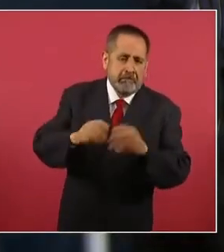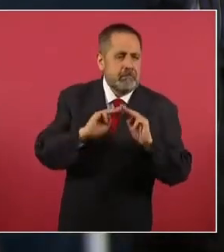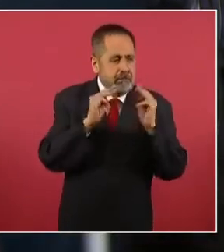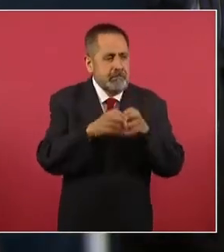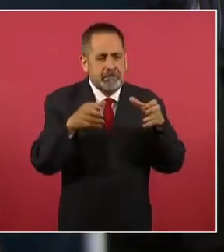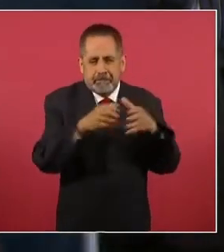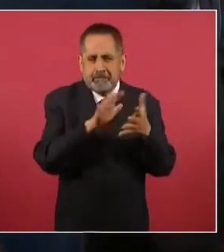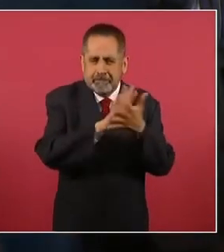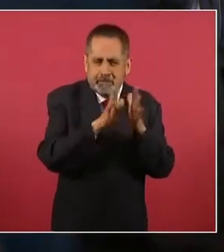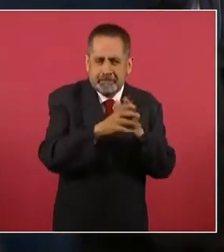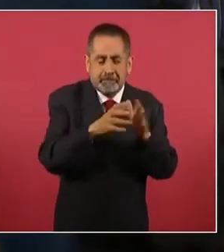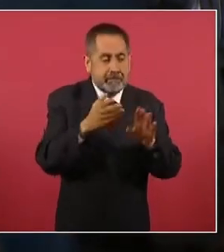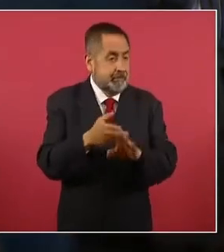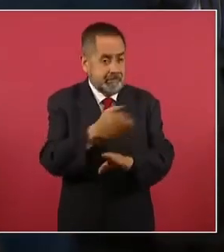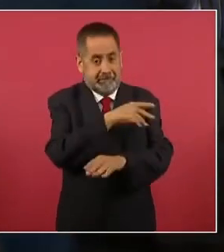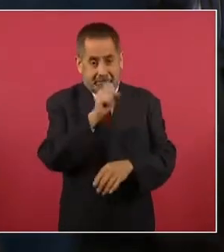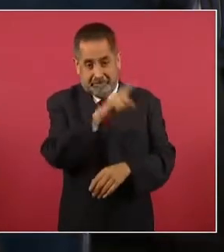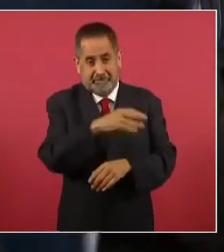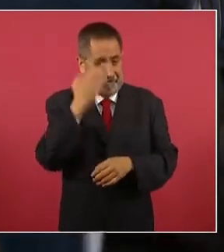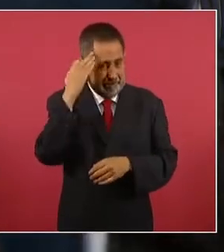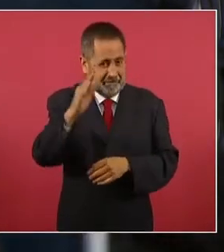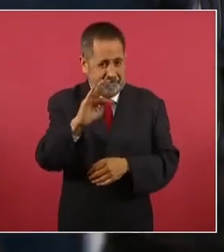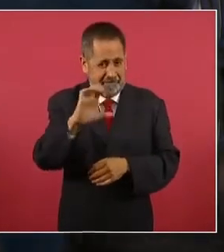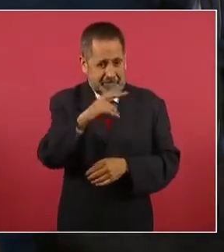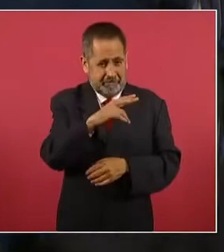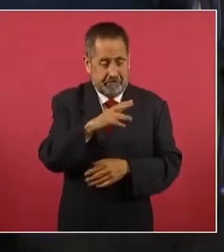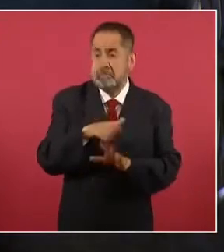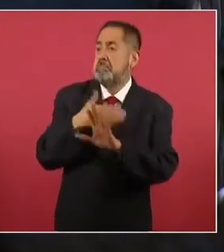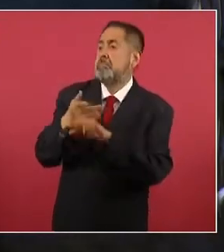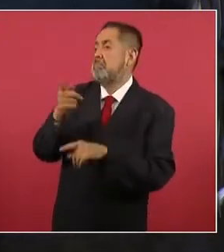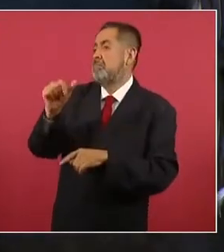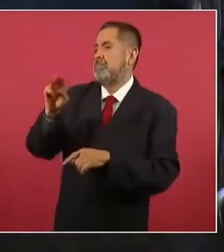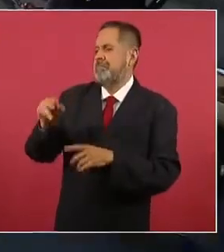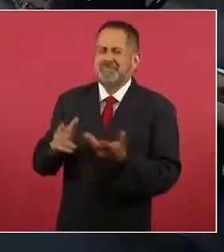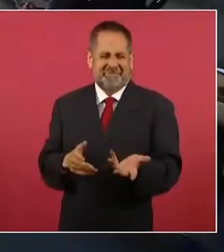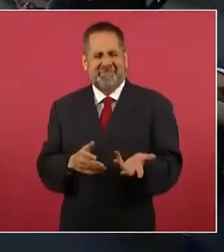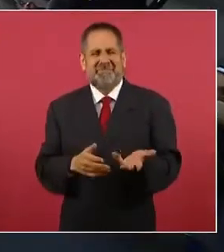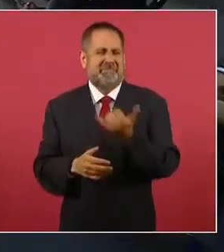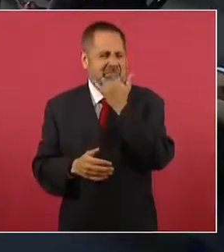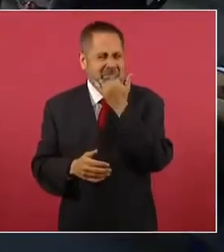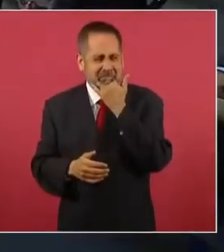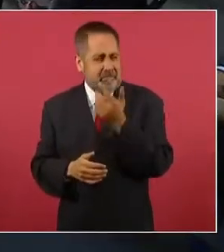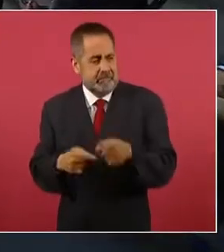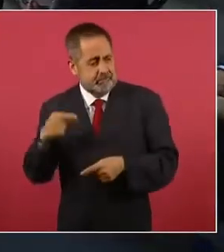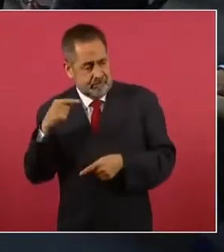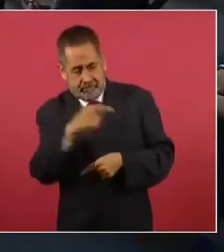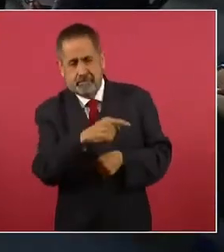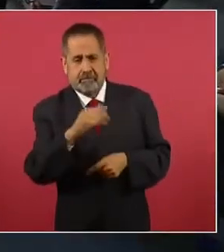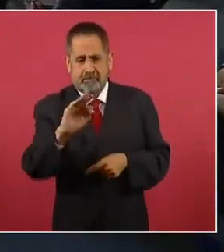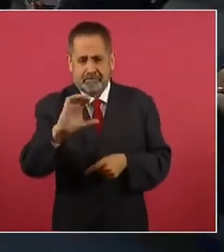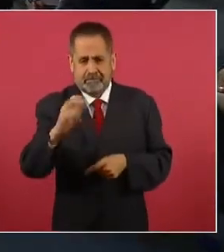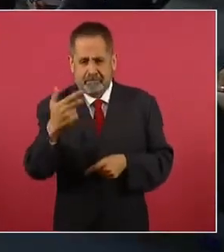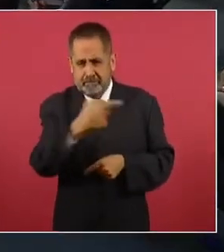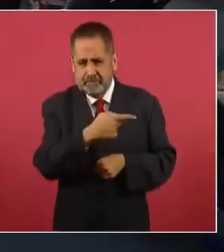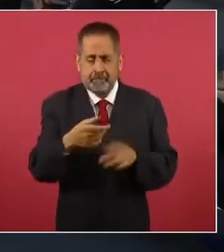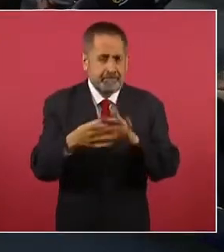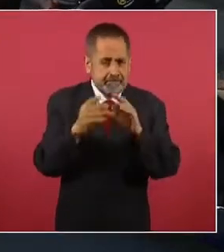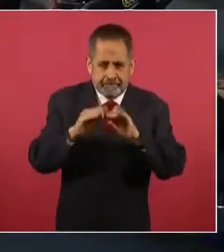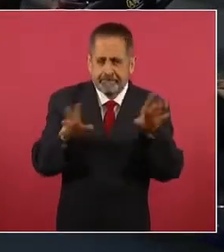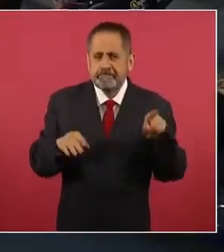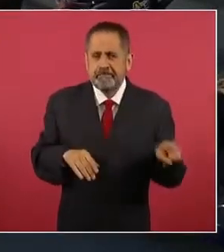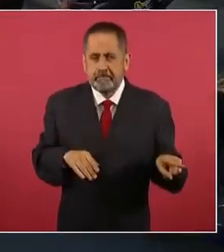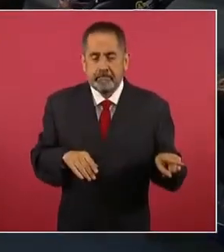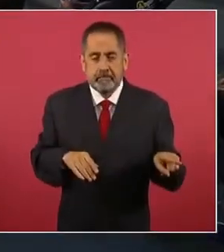formaron incluso durante su sexenio, vienen contra su gobierno. En fin, eso está muy claro en un esquema de